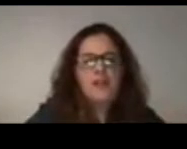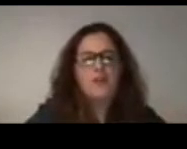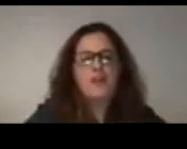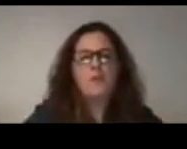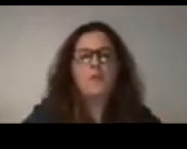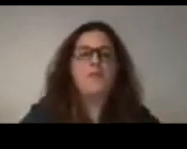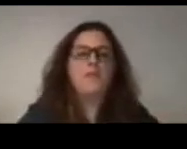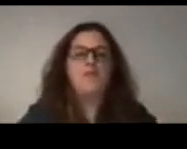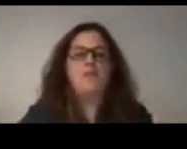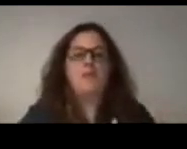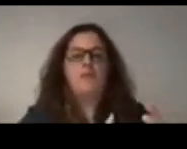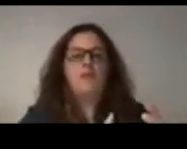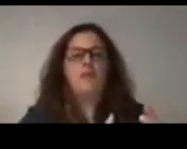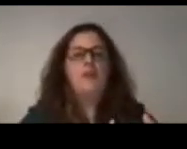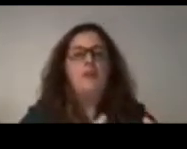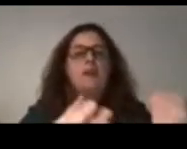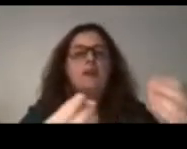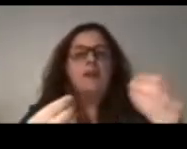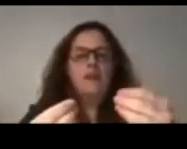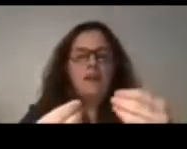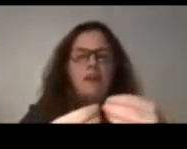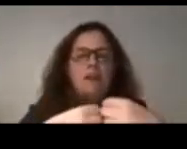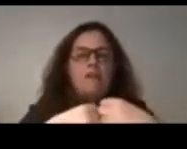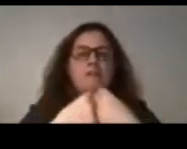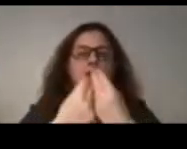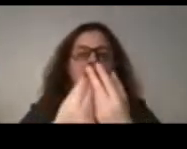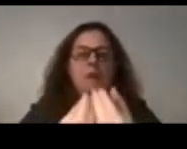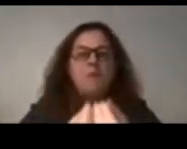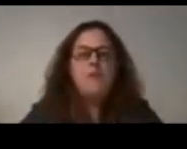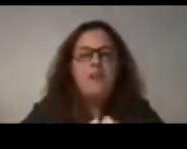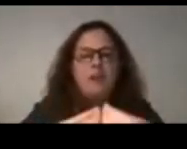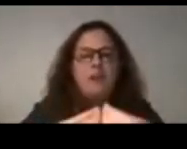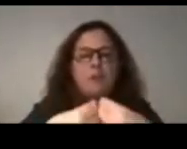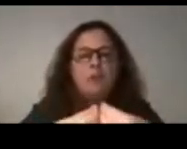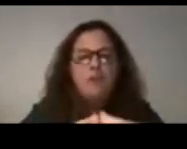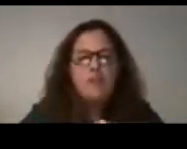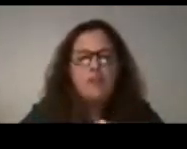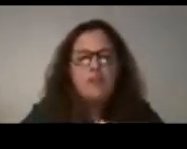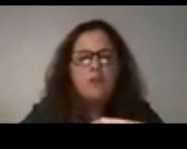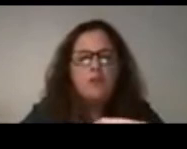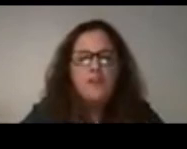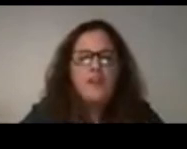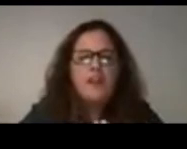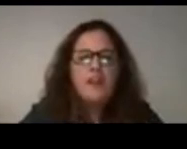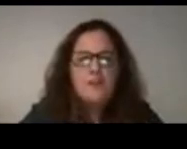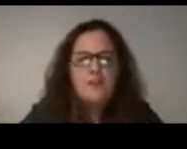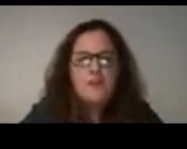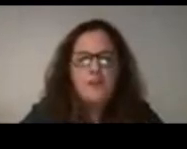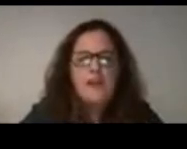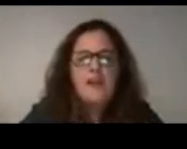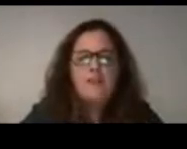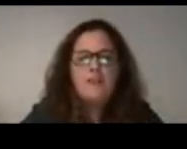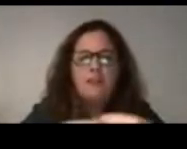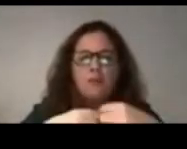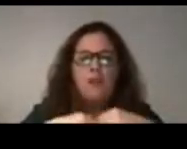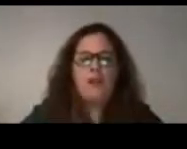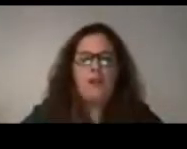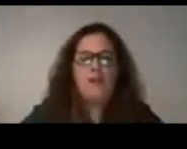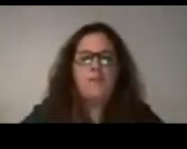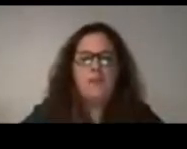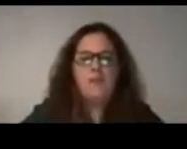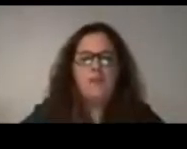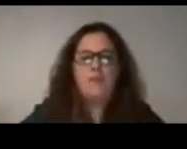llegar a acotar el universo de información y deberíamos de estar respondiendo con esa aclaración ante